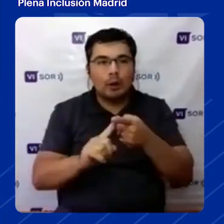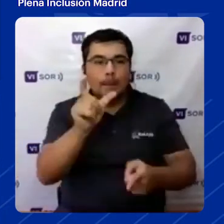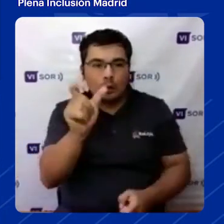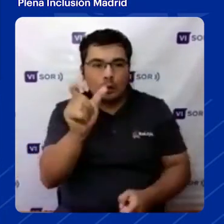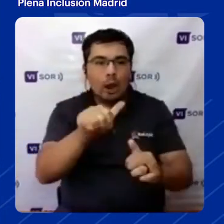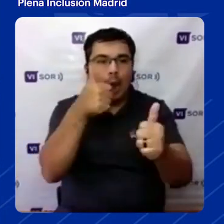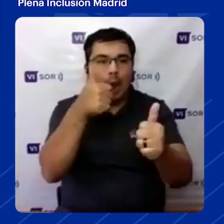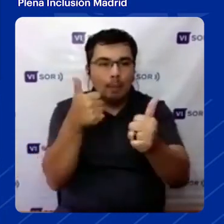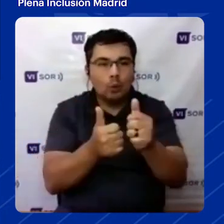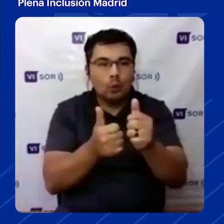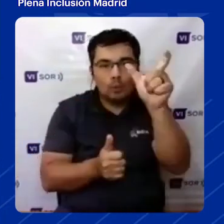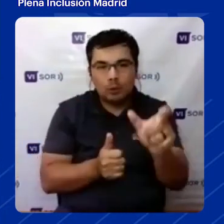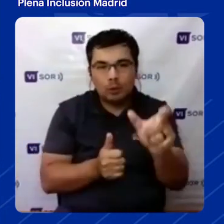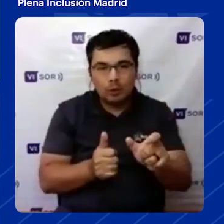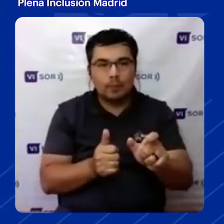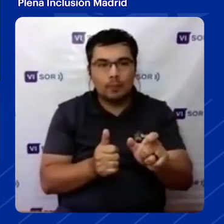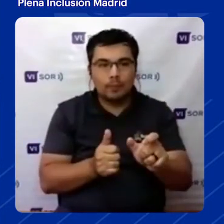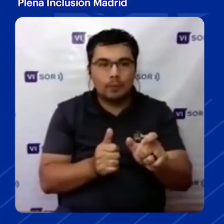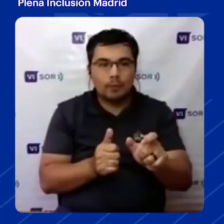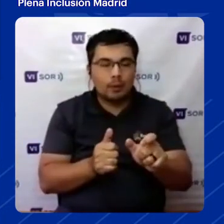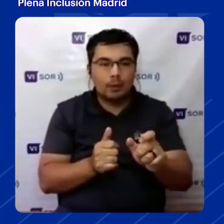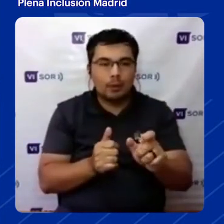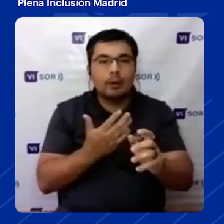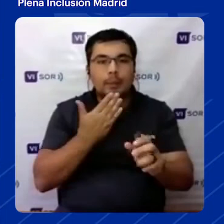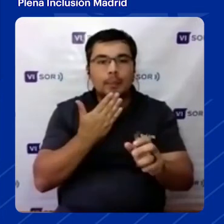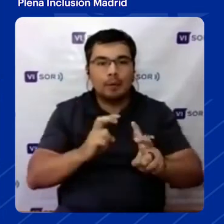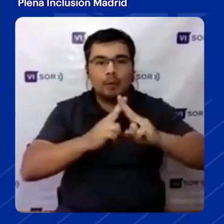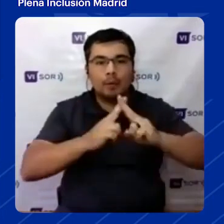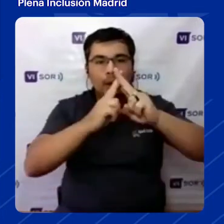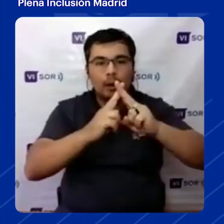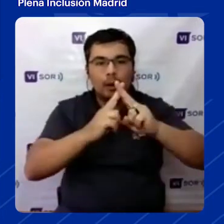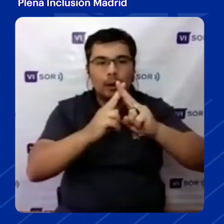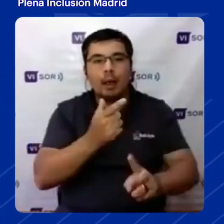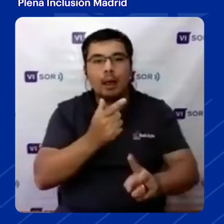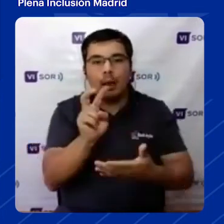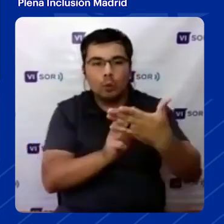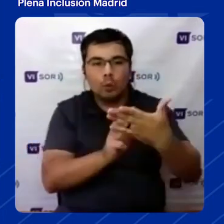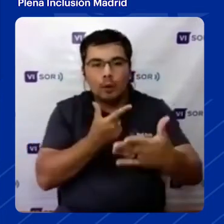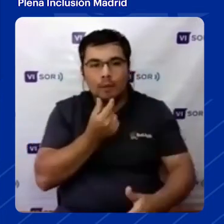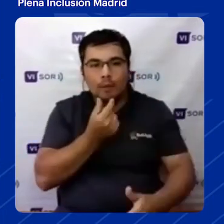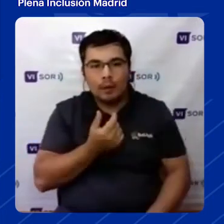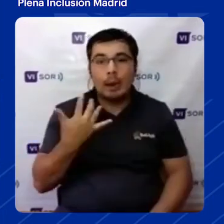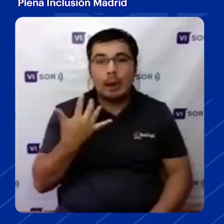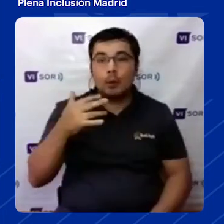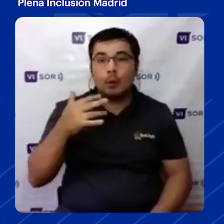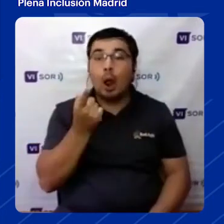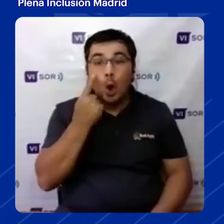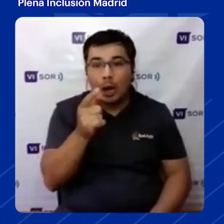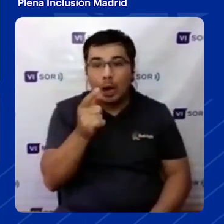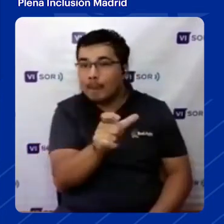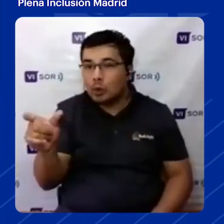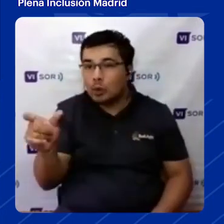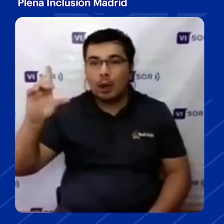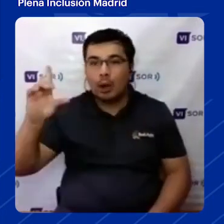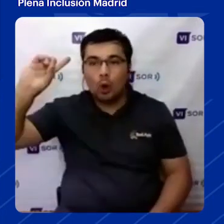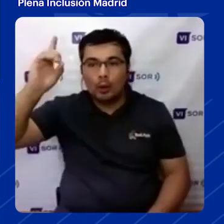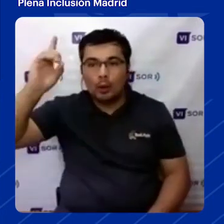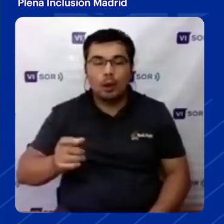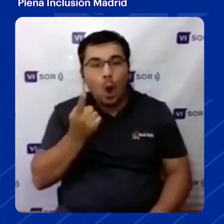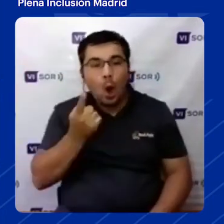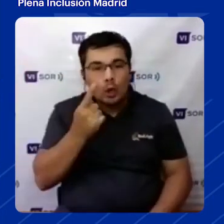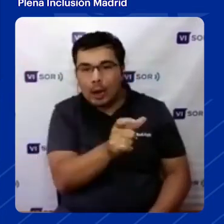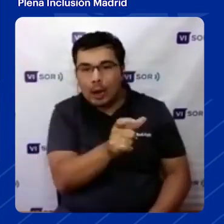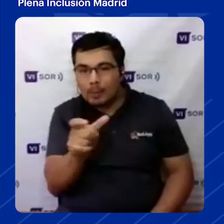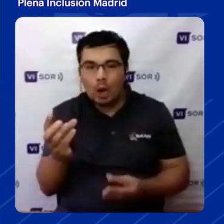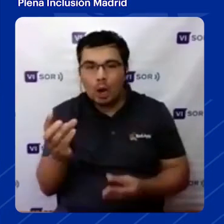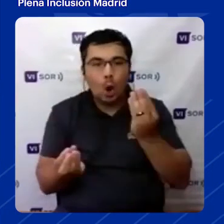de trabajo en discapacidad intelectual. En nuestro caso, muy importante conocer a las personas, conocer cómo se trabaja con este colectivo